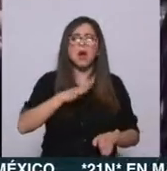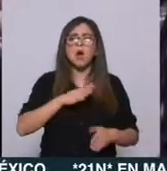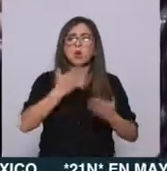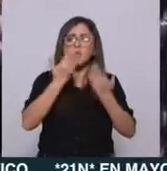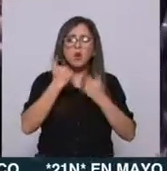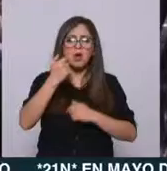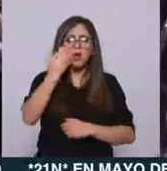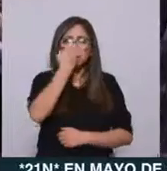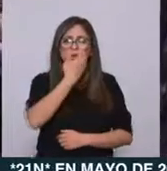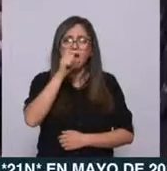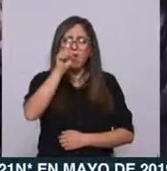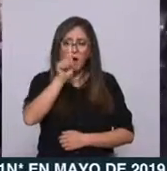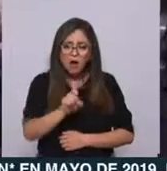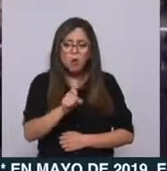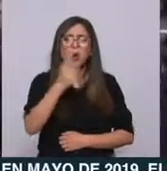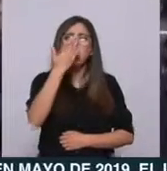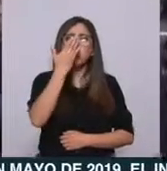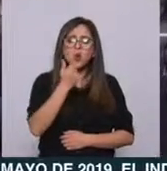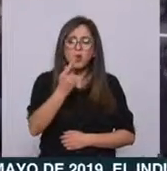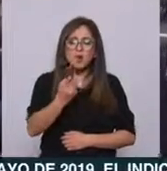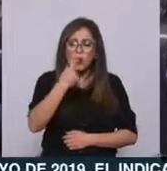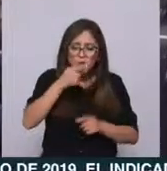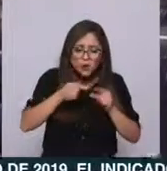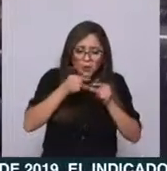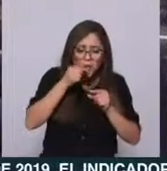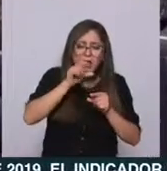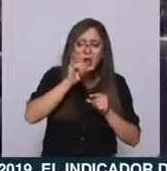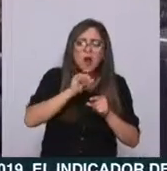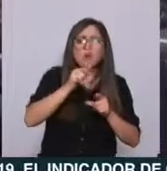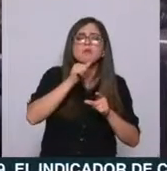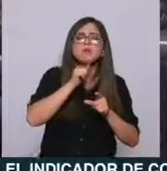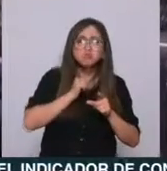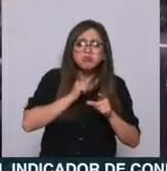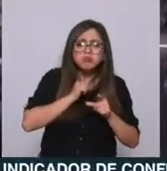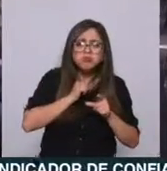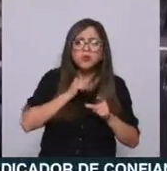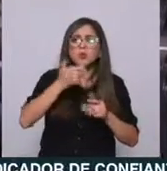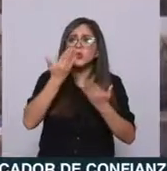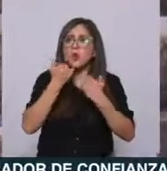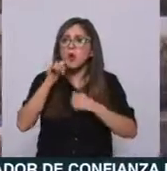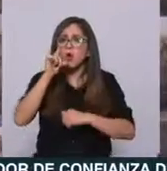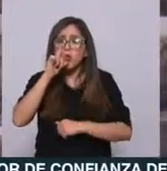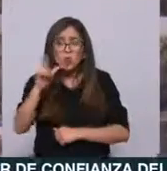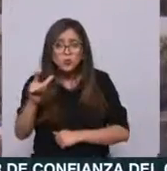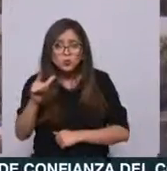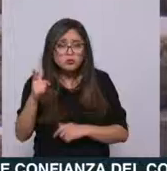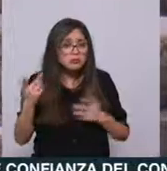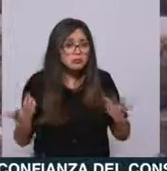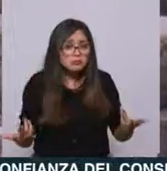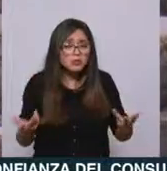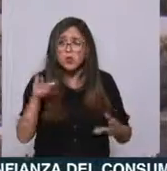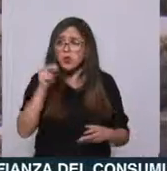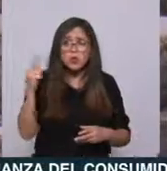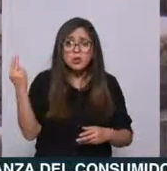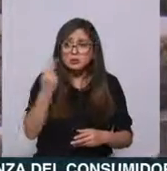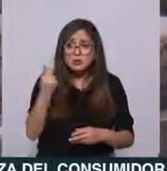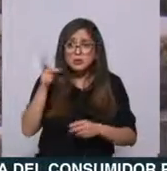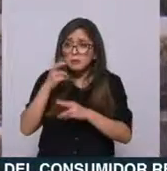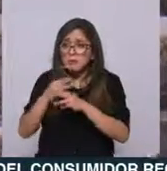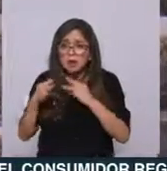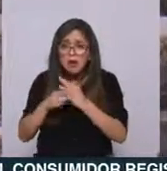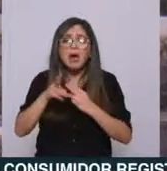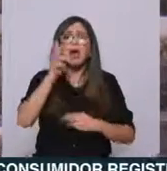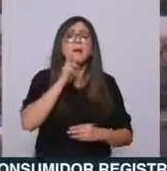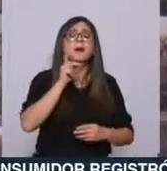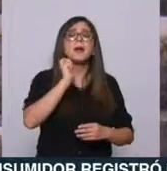bebederos, escuelas sin luz. No quieren por el lado material, vayámonos por el lado académico. El promedio de Planea